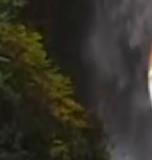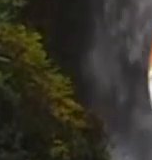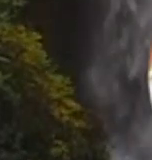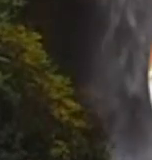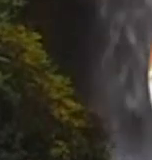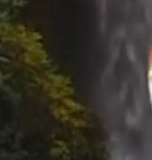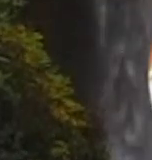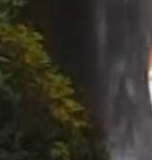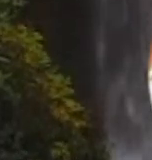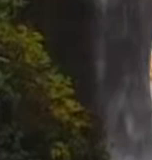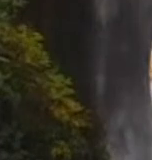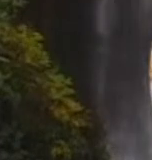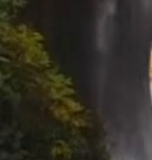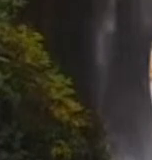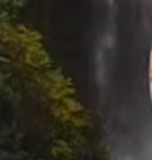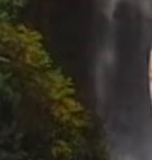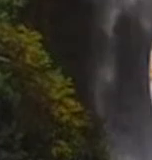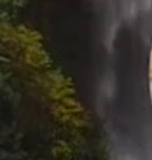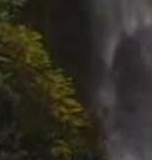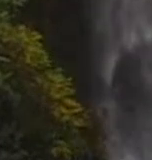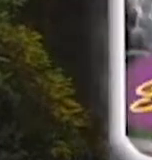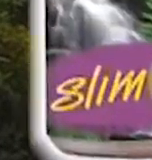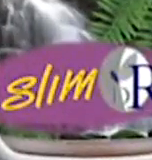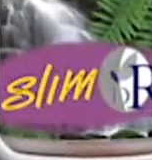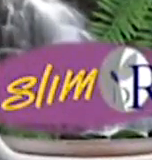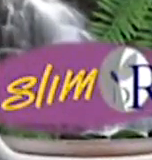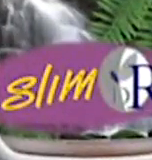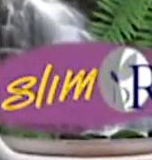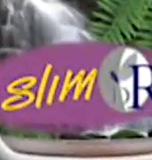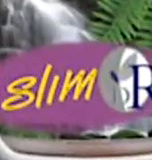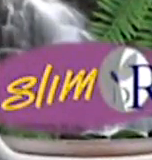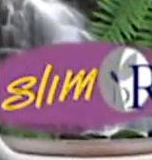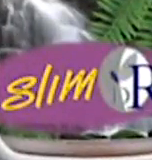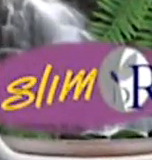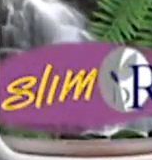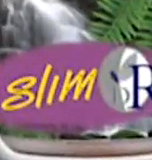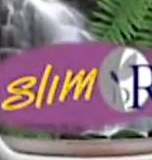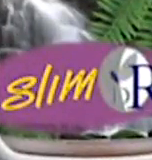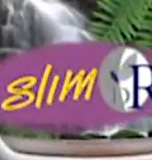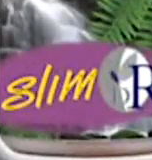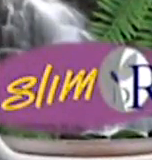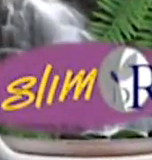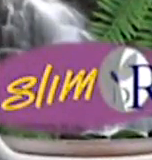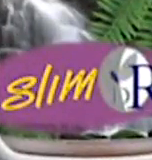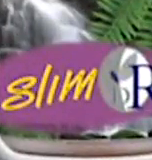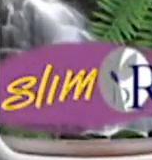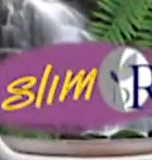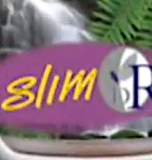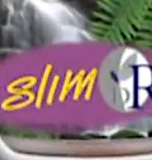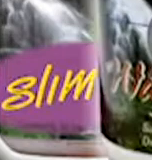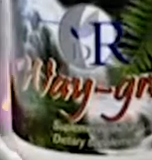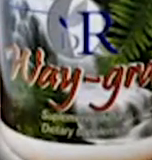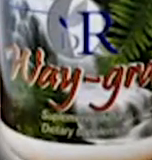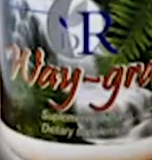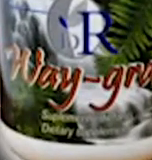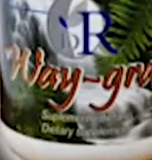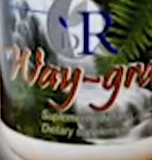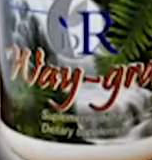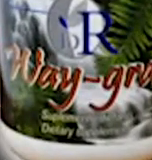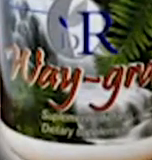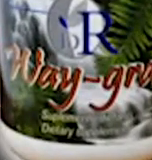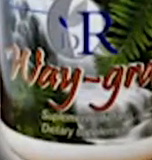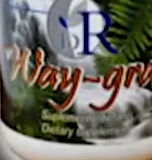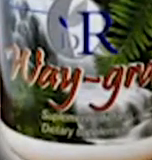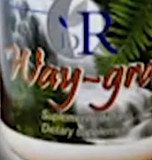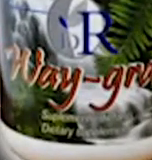para mantenerla y bajar la obesidad, dos productos naturales. Slim, quemador de grasa, actúa las 24 horas, única dosis al desayuno.